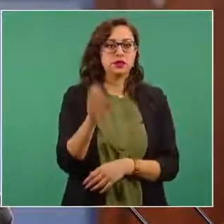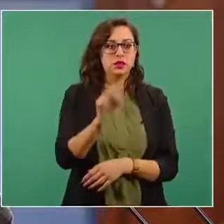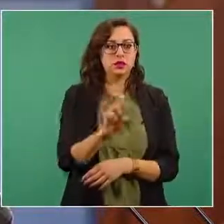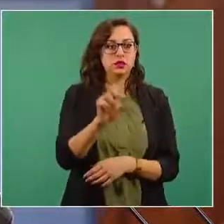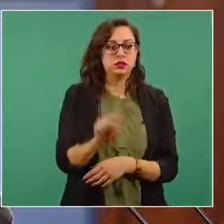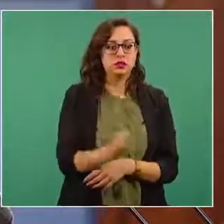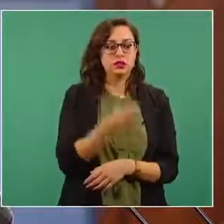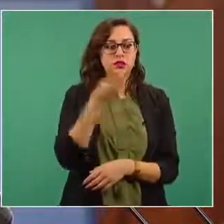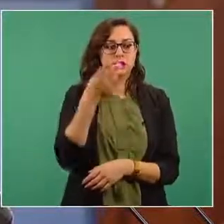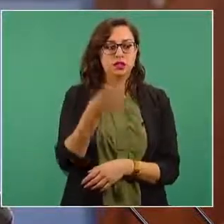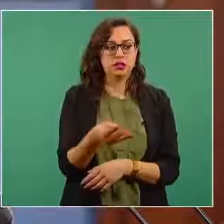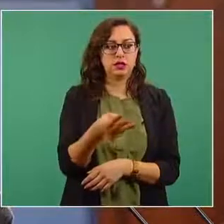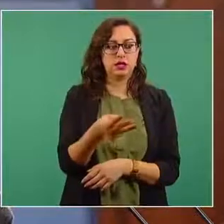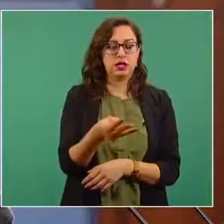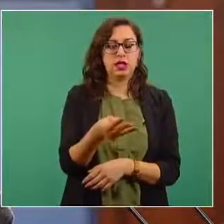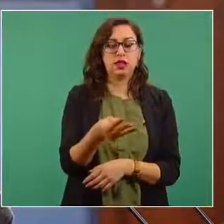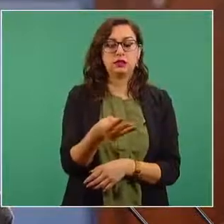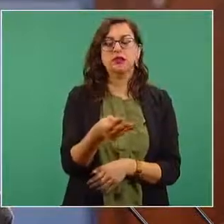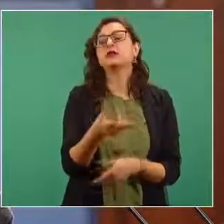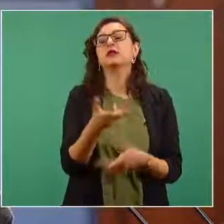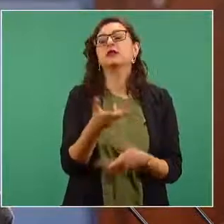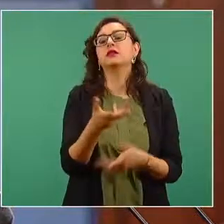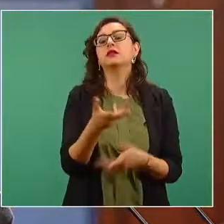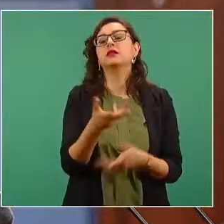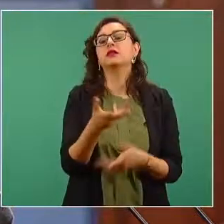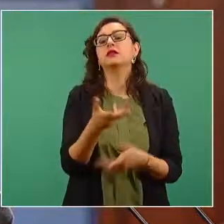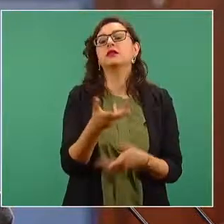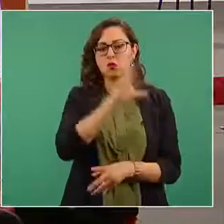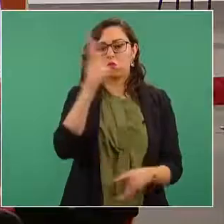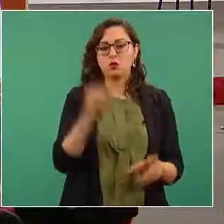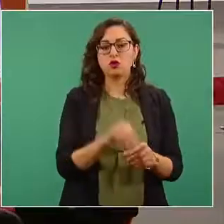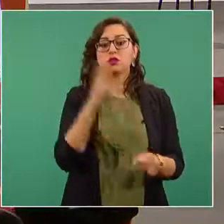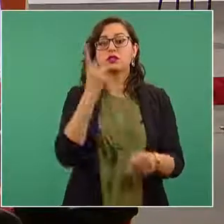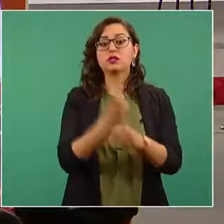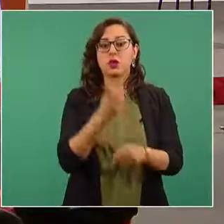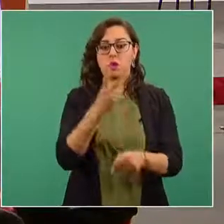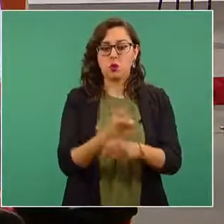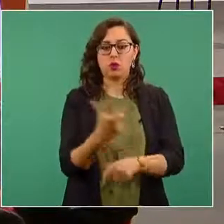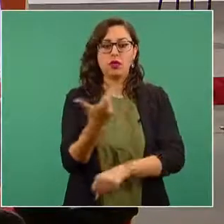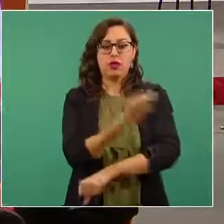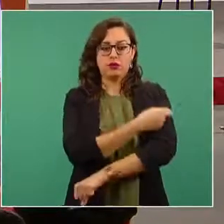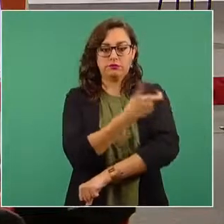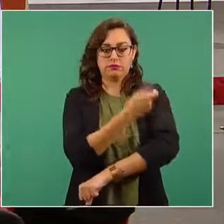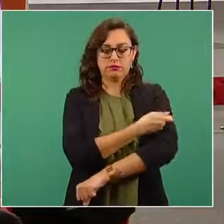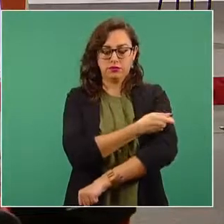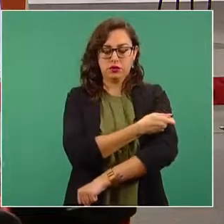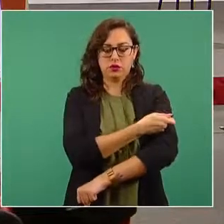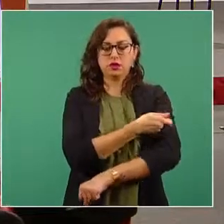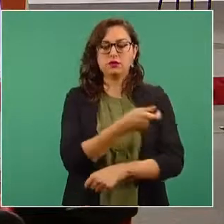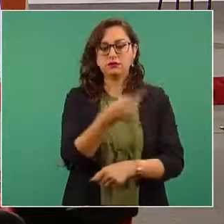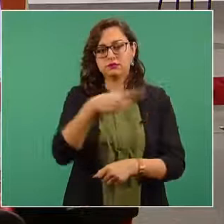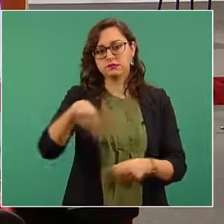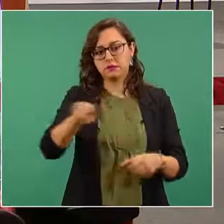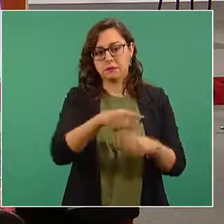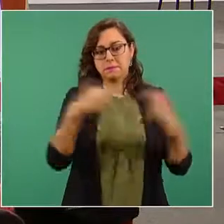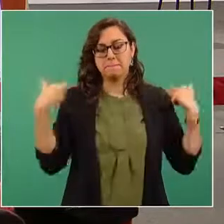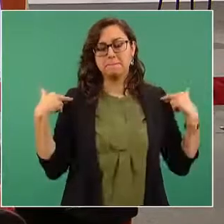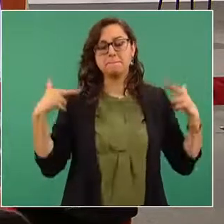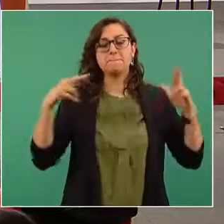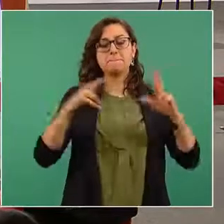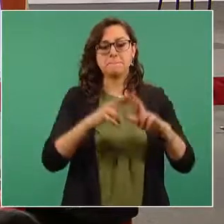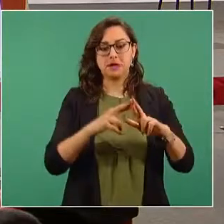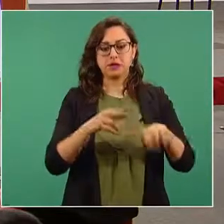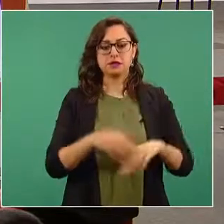17,463 profesores y prácticamente el 95%, esto es en cuanto al personal educativo, y lo que